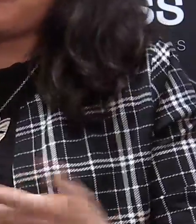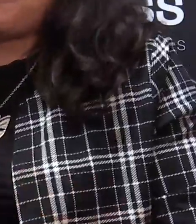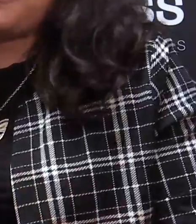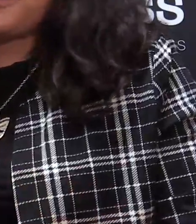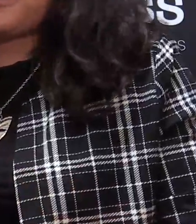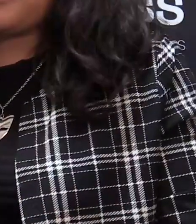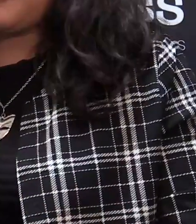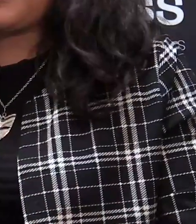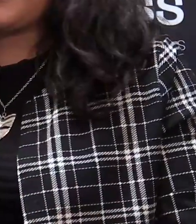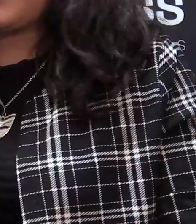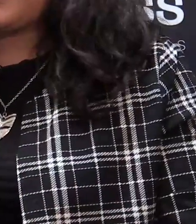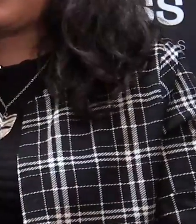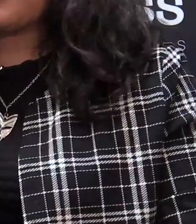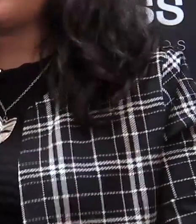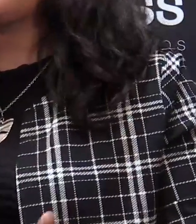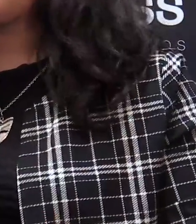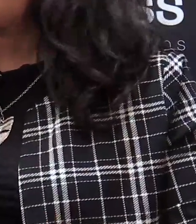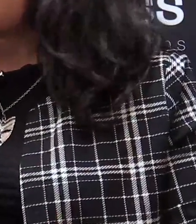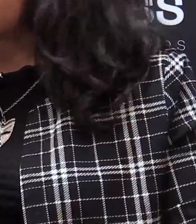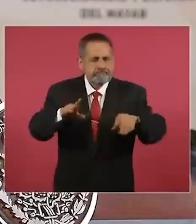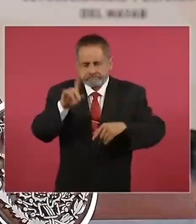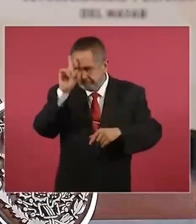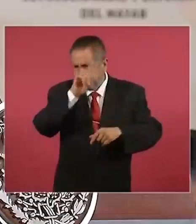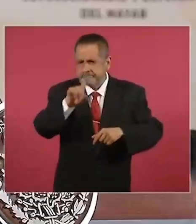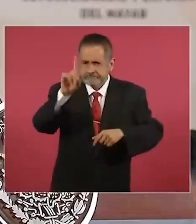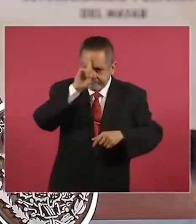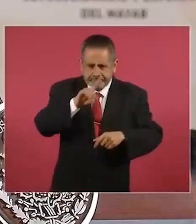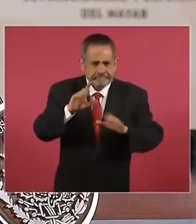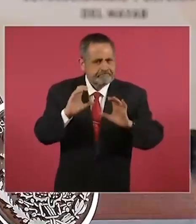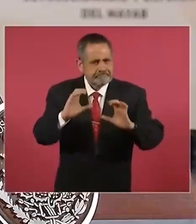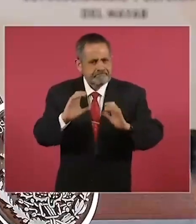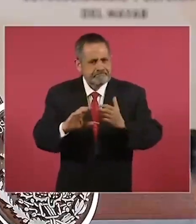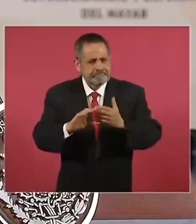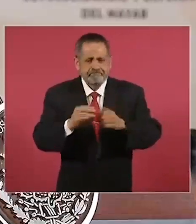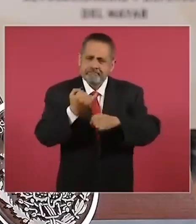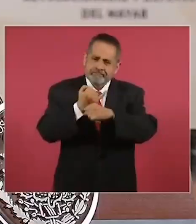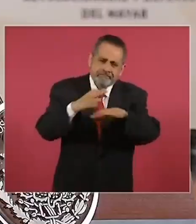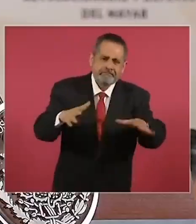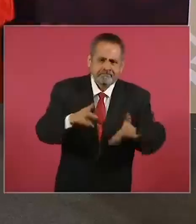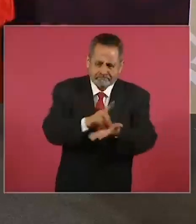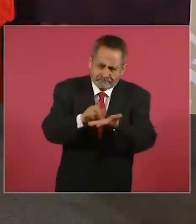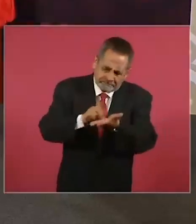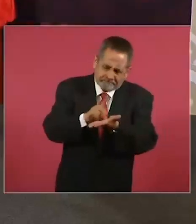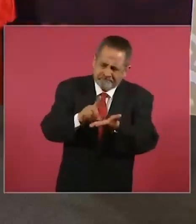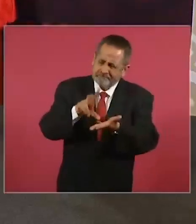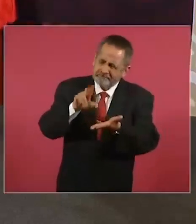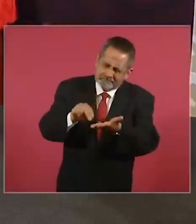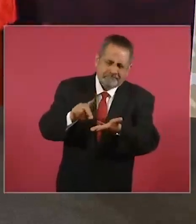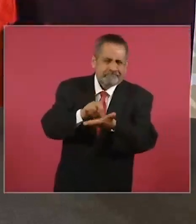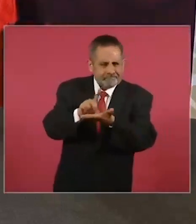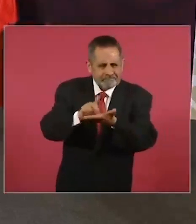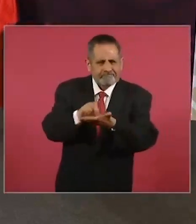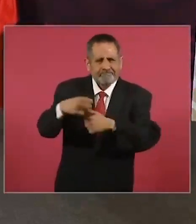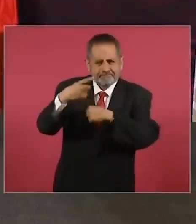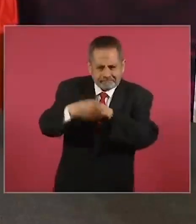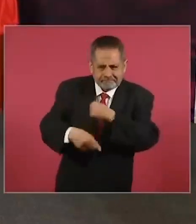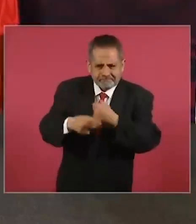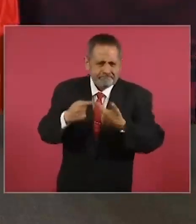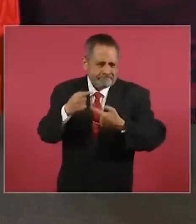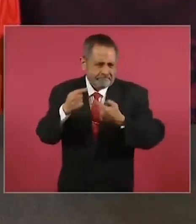¿qué va a pasar después de esto, no? O sea, ¿van a seguir con la información? ¿Se va a cancelar? Y a raíz de ahí